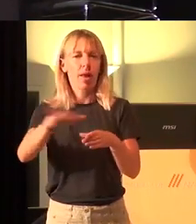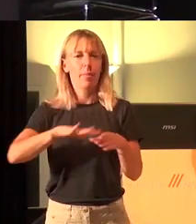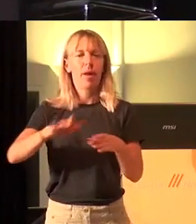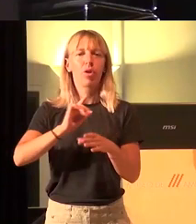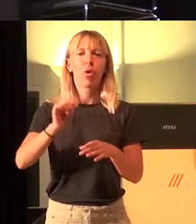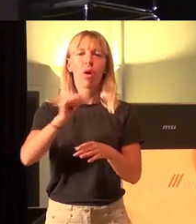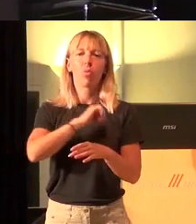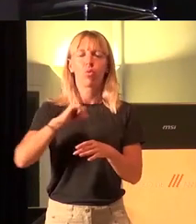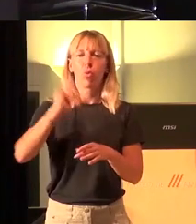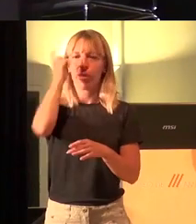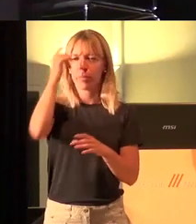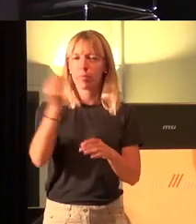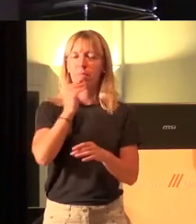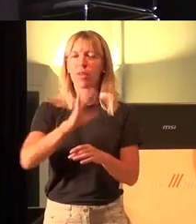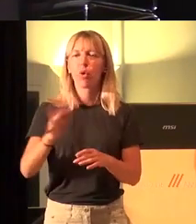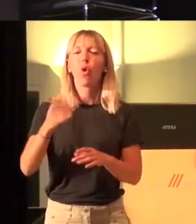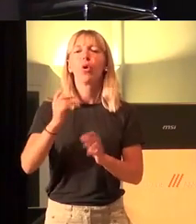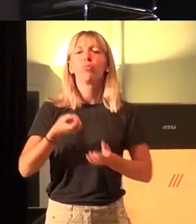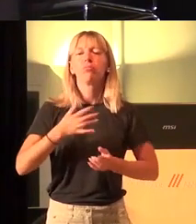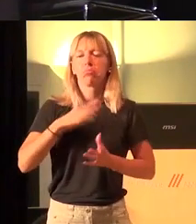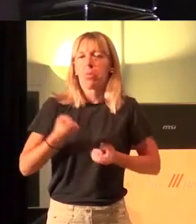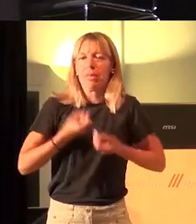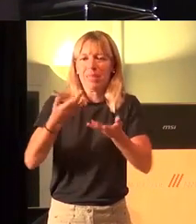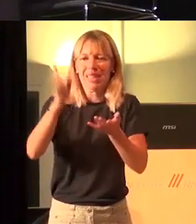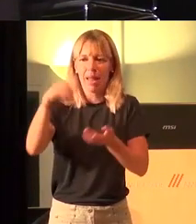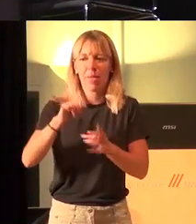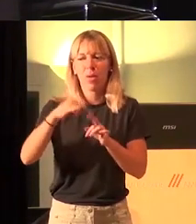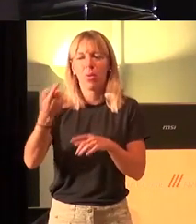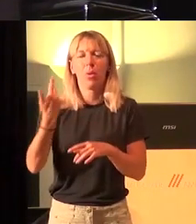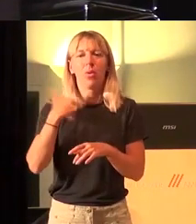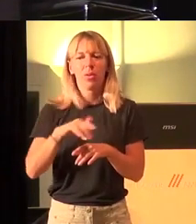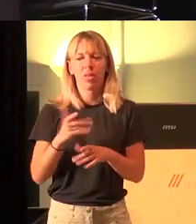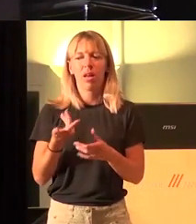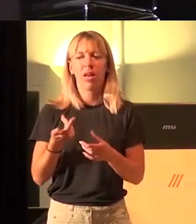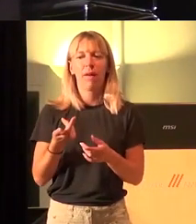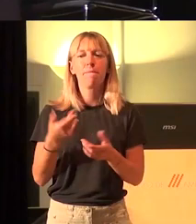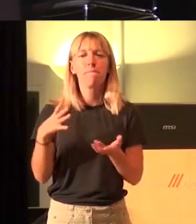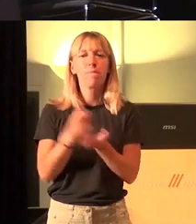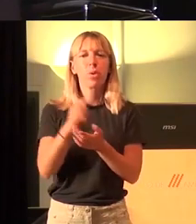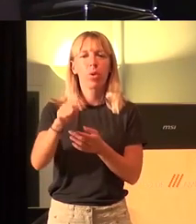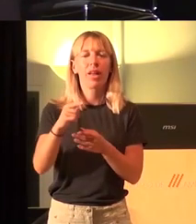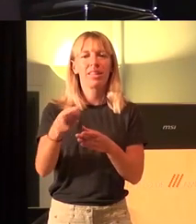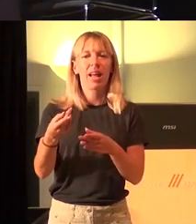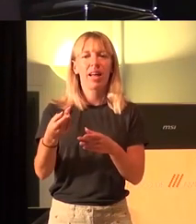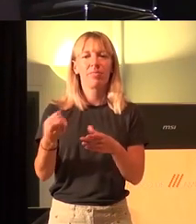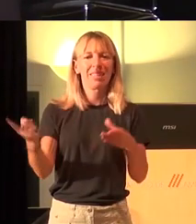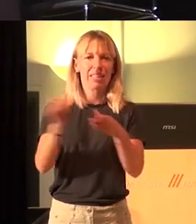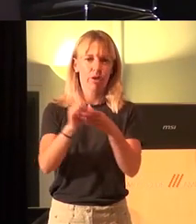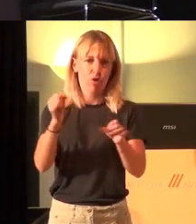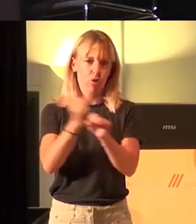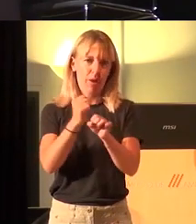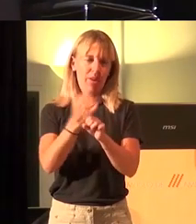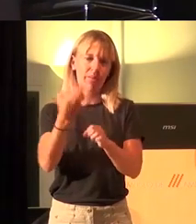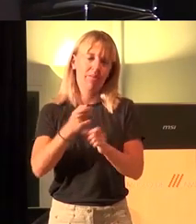autoconcepto mejor, un poder expresarse, y luego ya la punta también pues sería toda esa inserción laboral, ¿no?, que